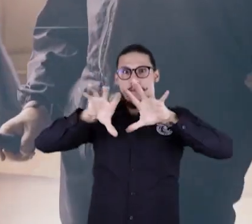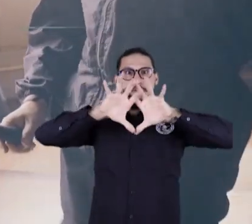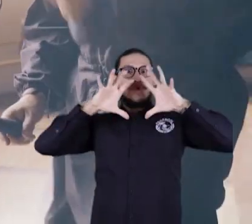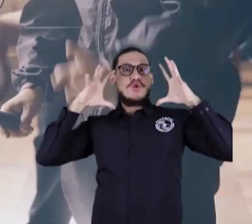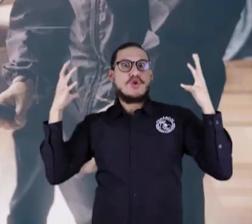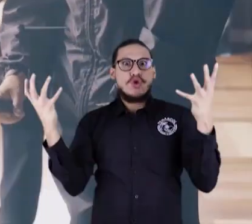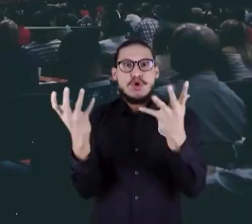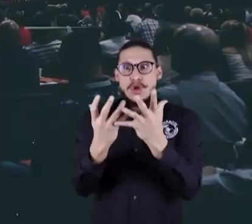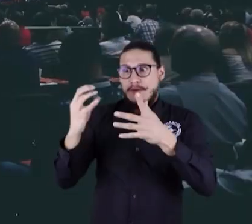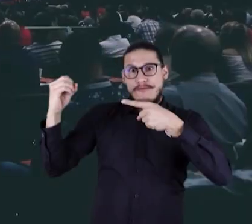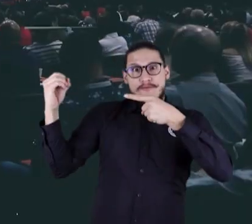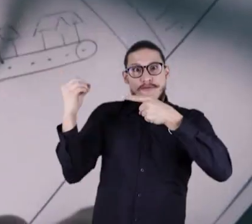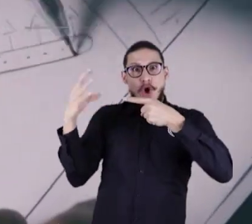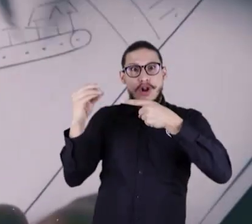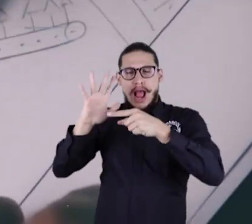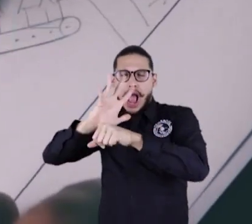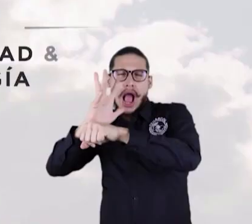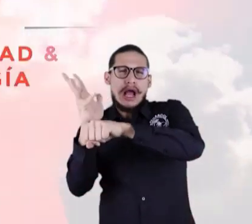tecnología,